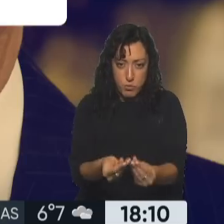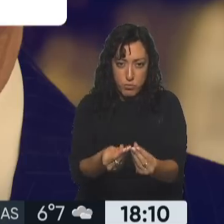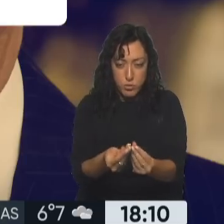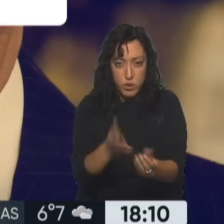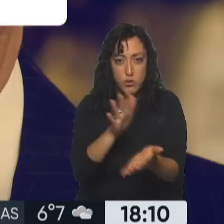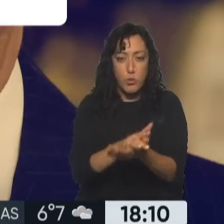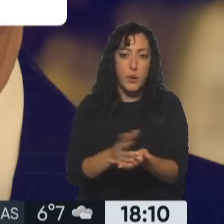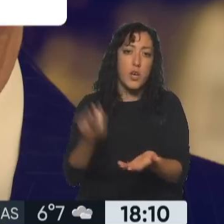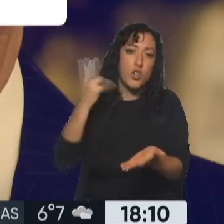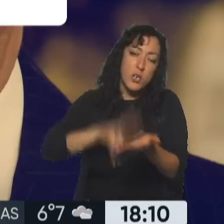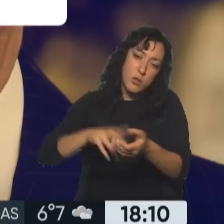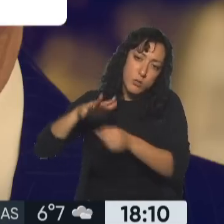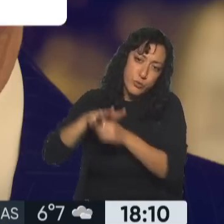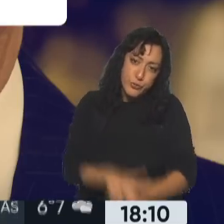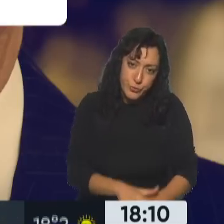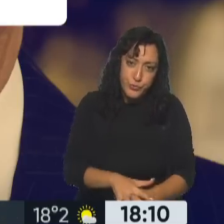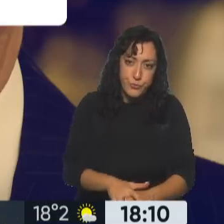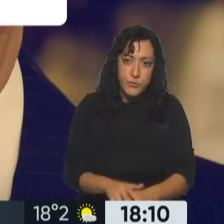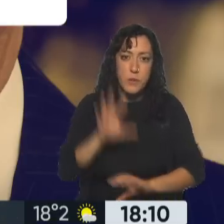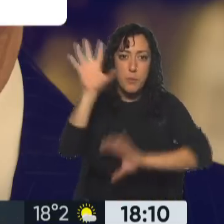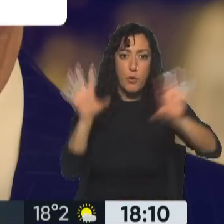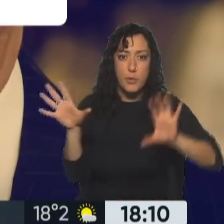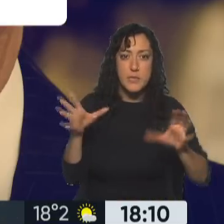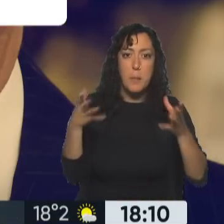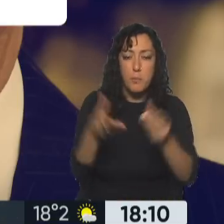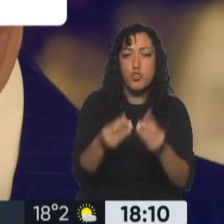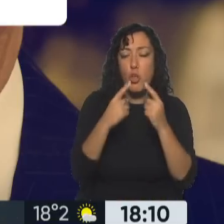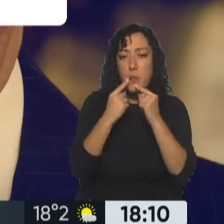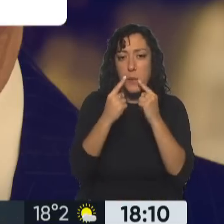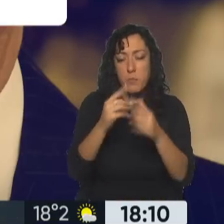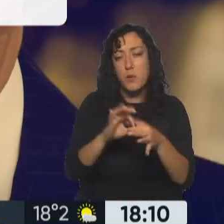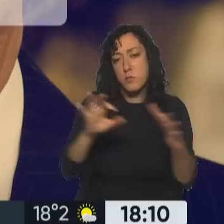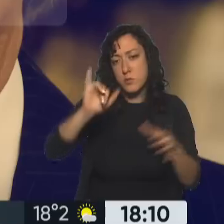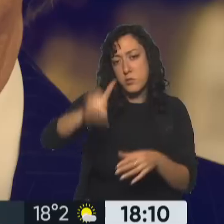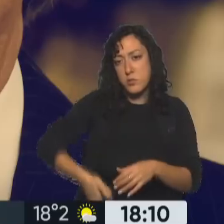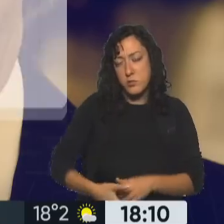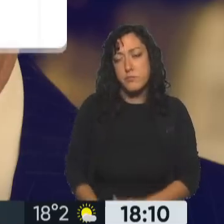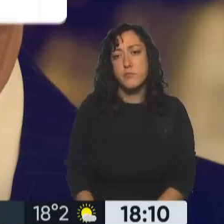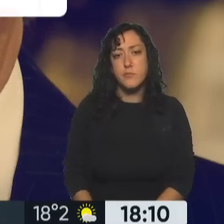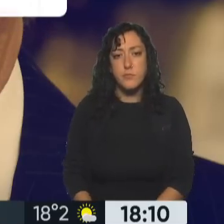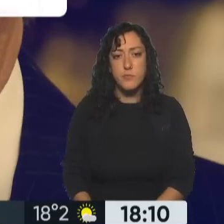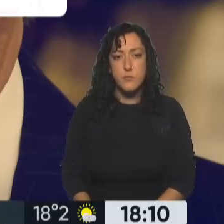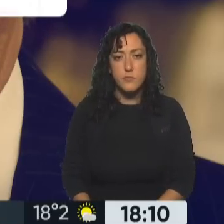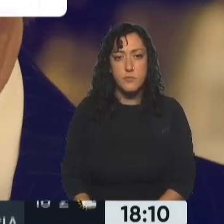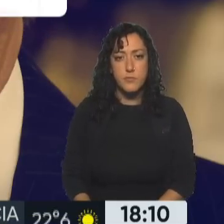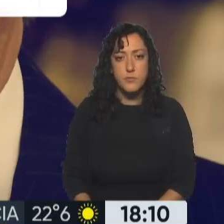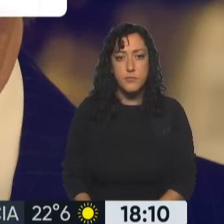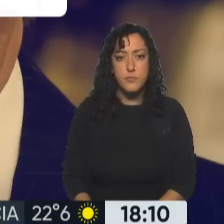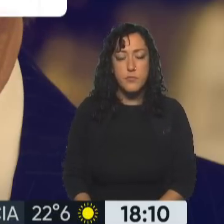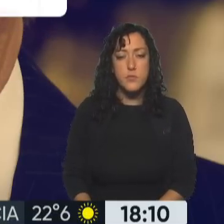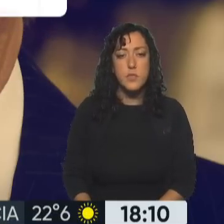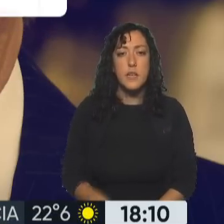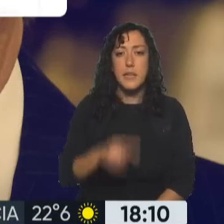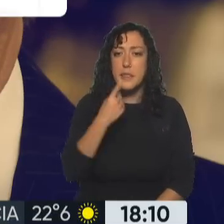este nuevo atropello y vamos a acompañar a las provincias en sus reclamos democráticos, tuitea el presidente Alberto Fernández.